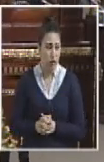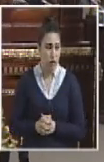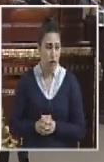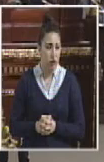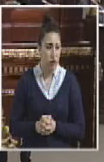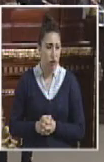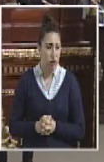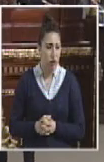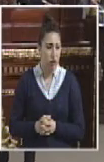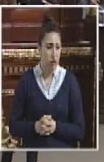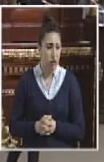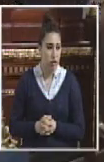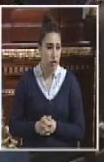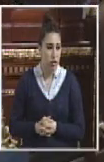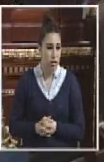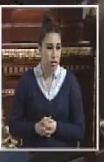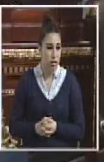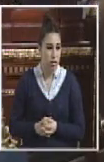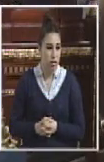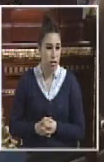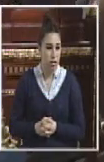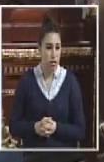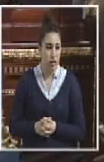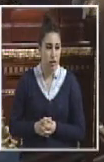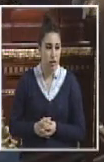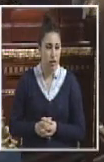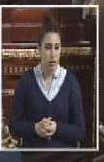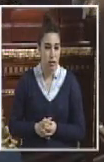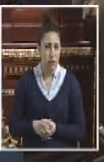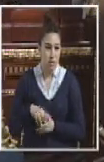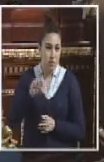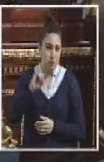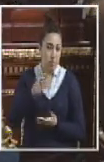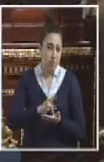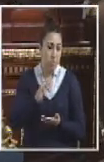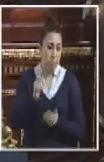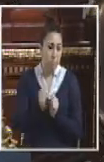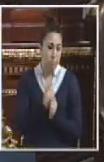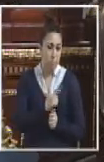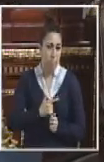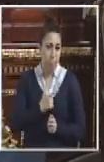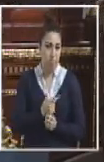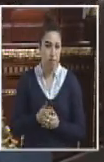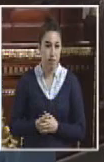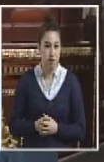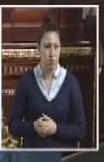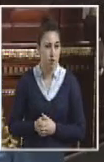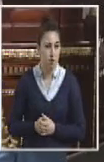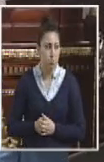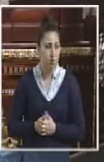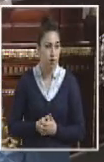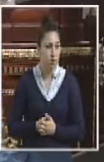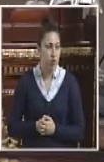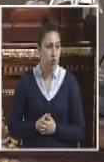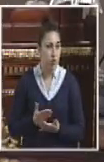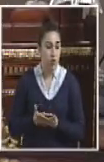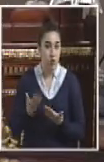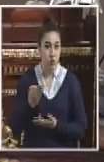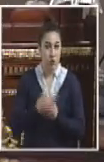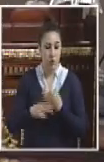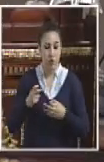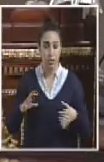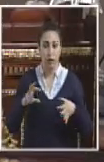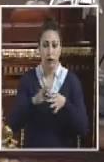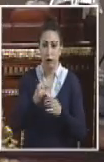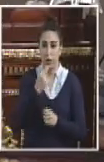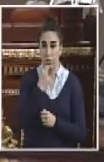Doc, aquí. ¿Acepta usted, diputado? Sí, con mucho gusto, diputada Lulú. Con fundamento en lo dispuesto por